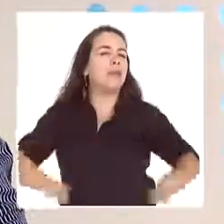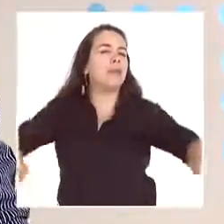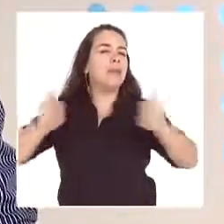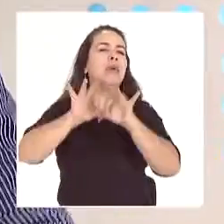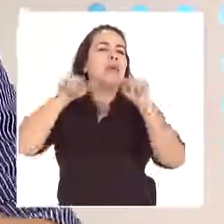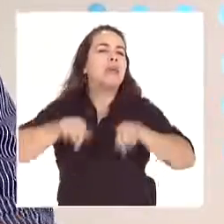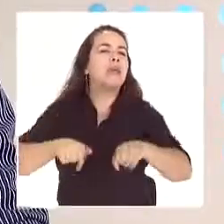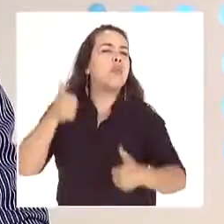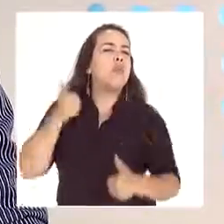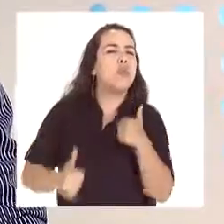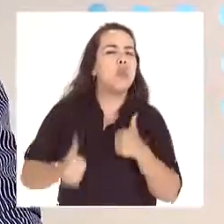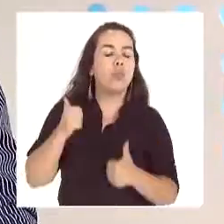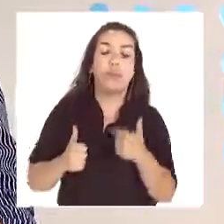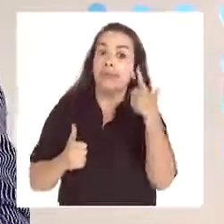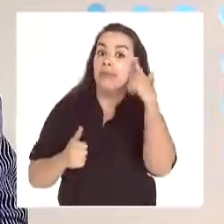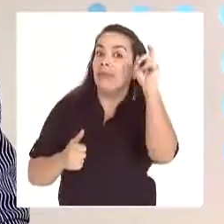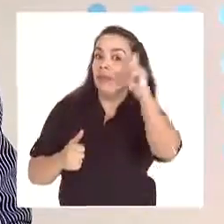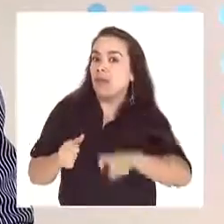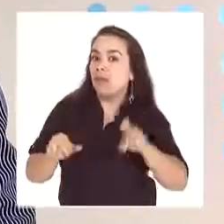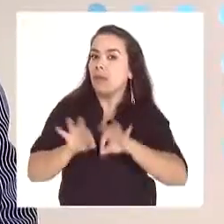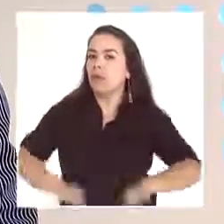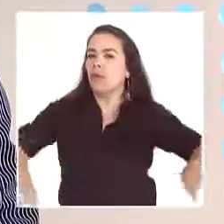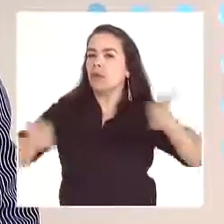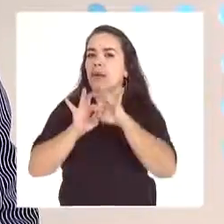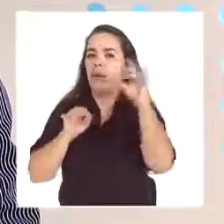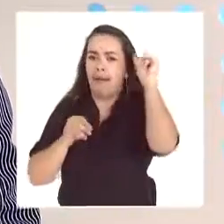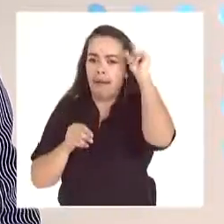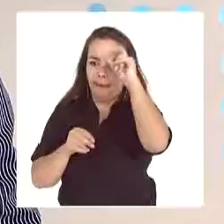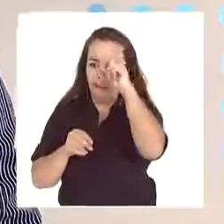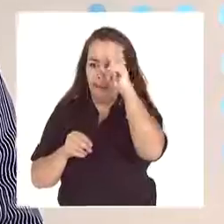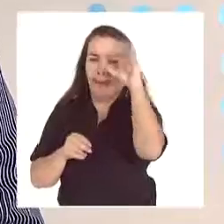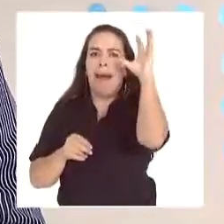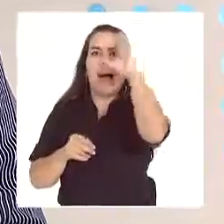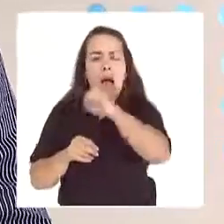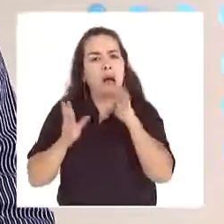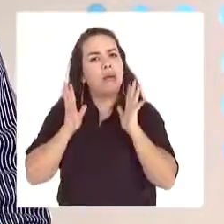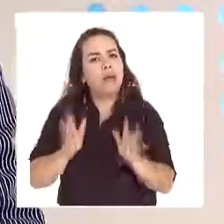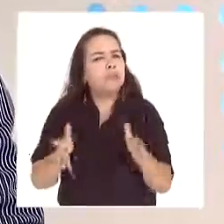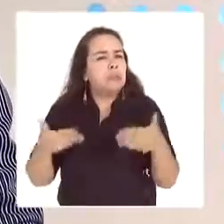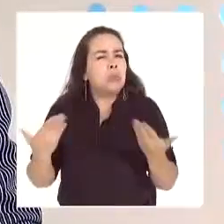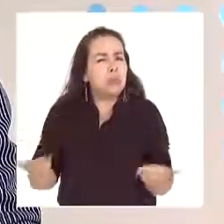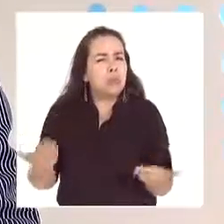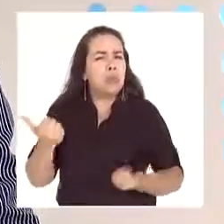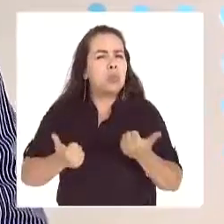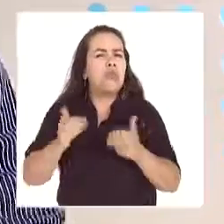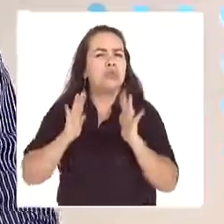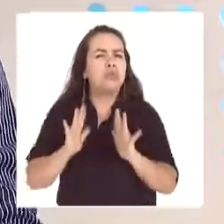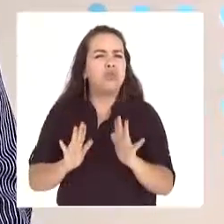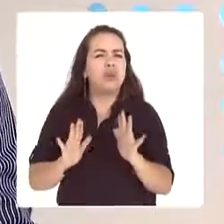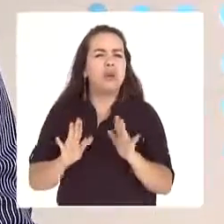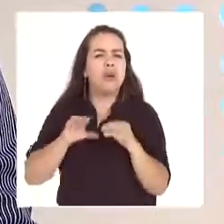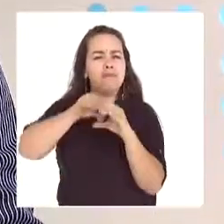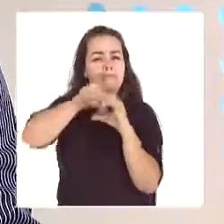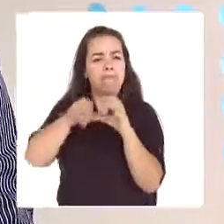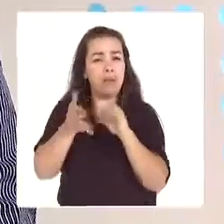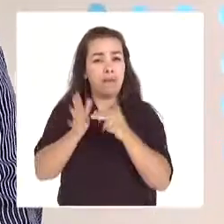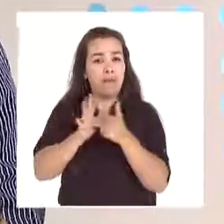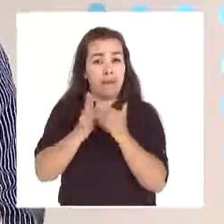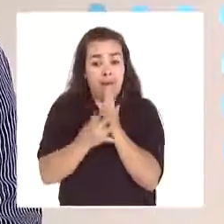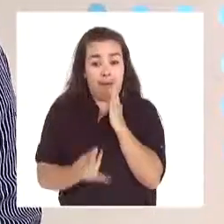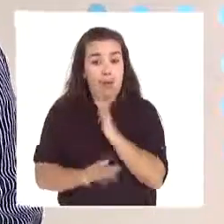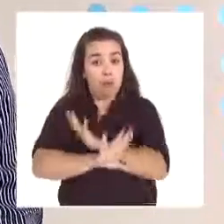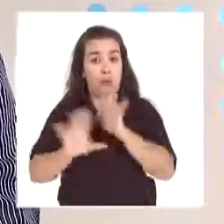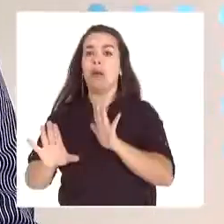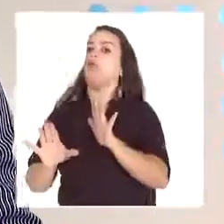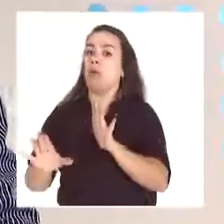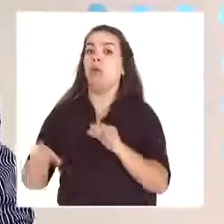punto es entender que no necesariamente la placa aterosclerosis es solo grasa, sino que también